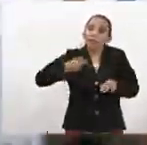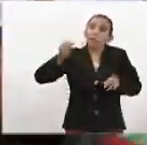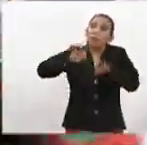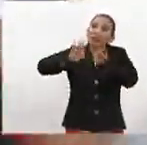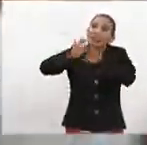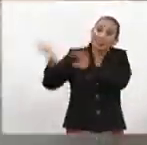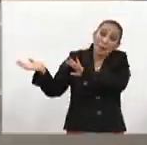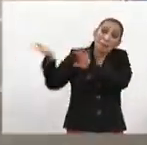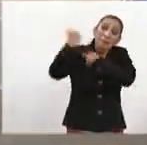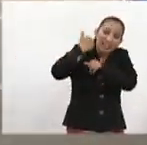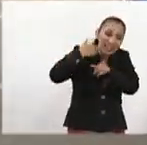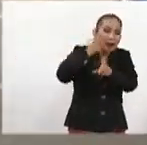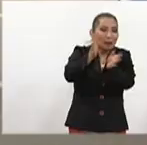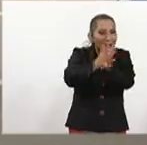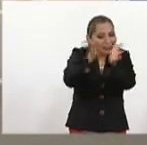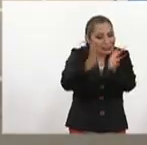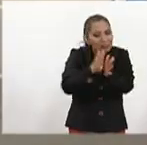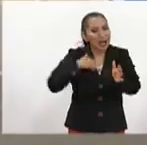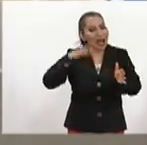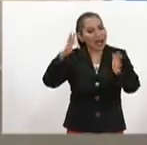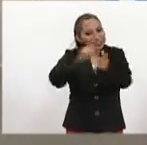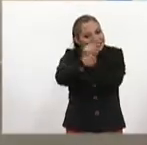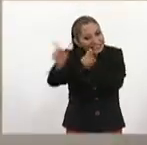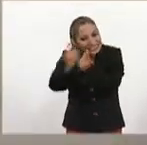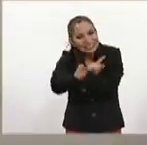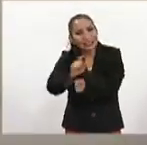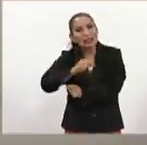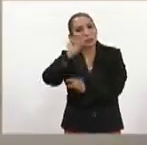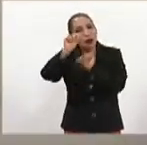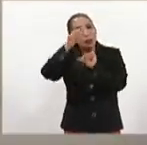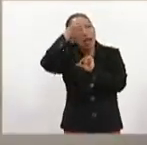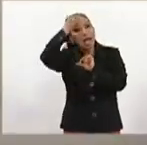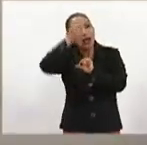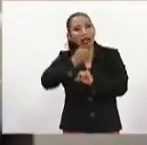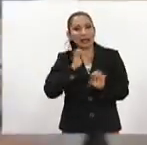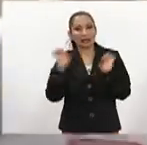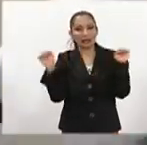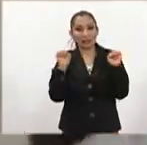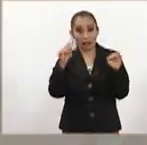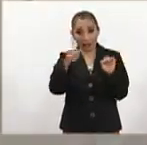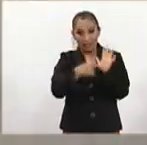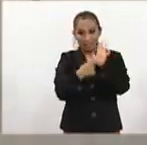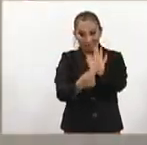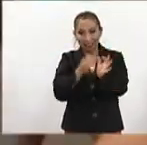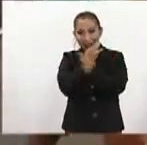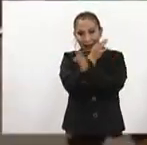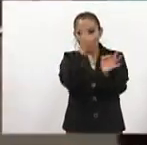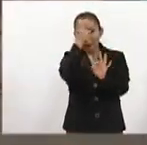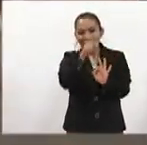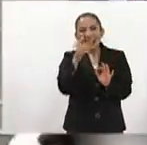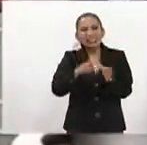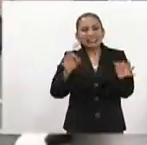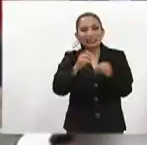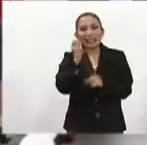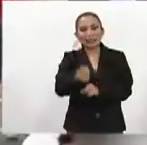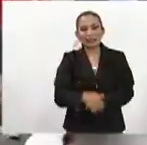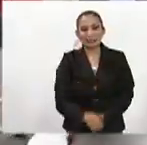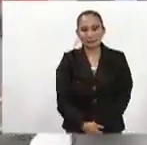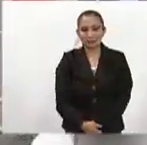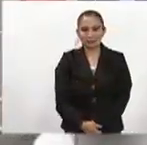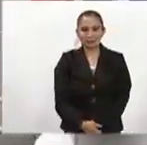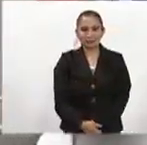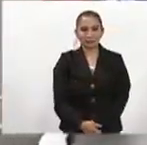que la gente participe y que sobre todo se le genere el hábito de hacer el ejercicio. Bueno, vamos a ver el spot que presentaron precisamente para dar más detalles al respecto.